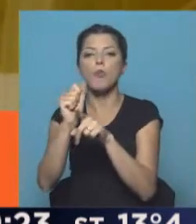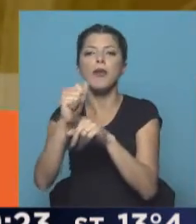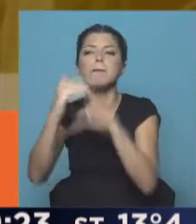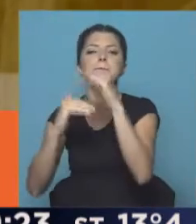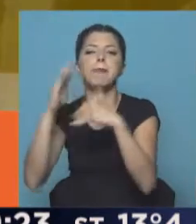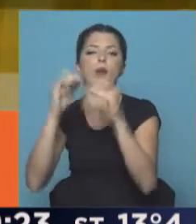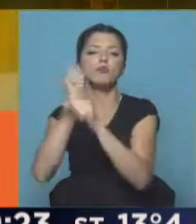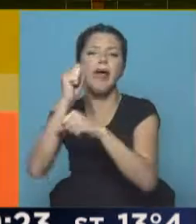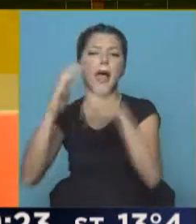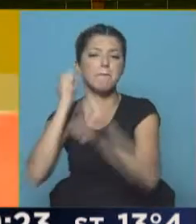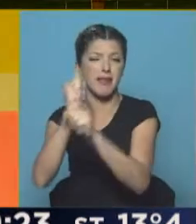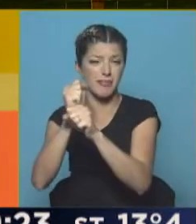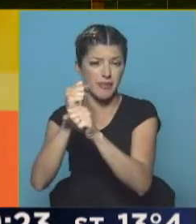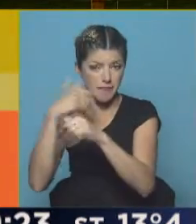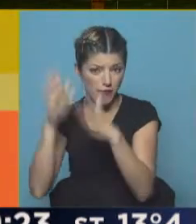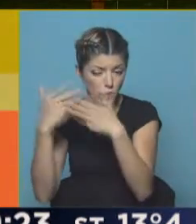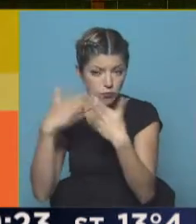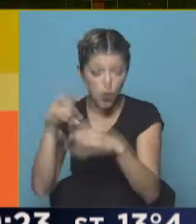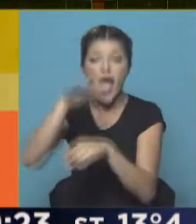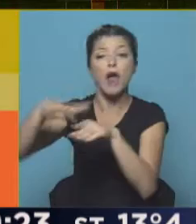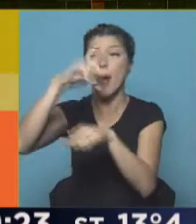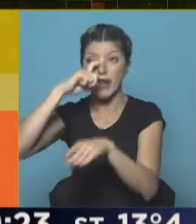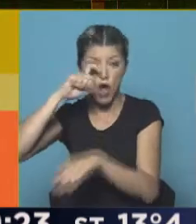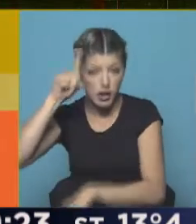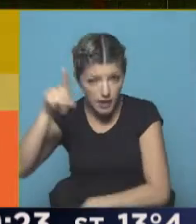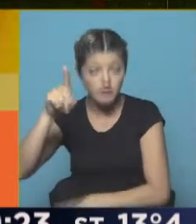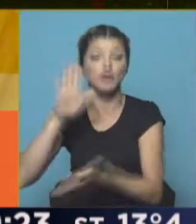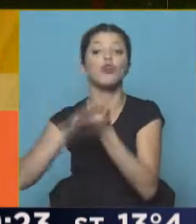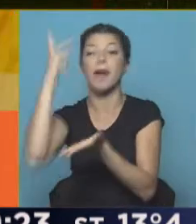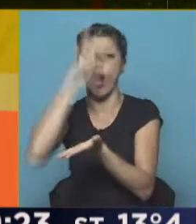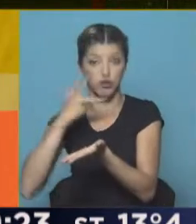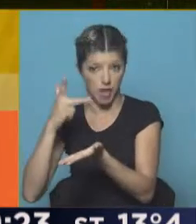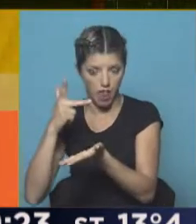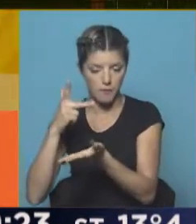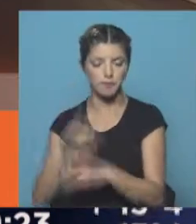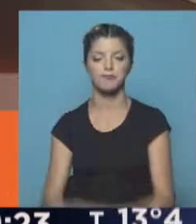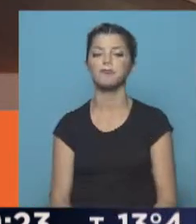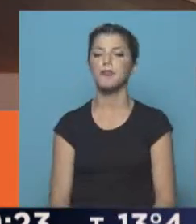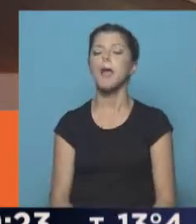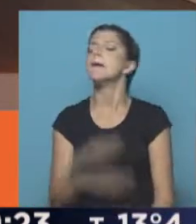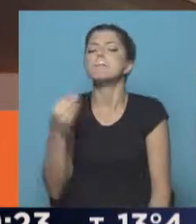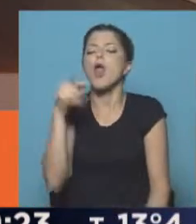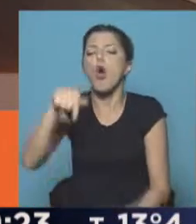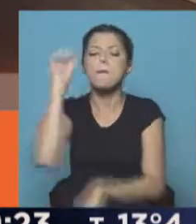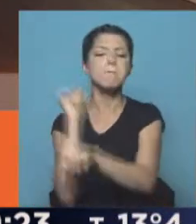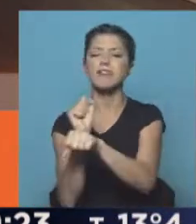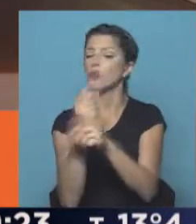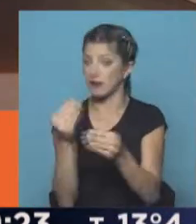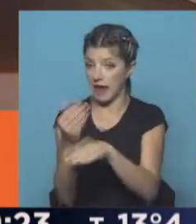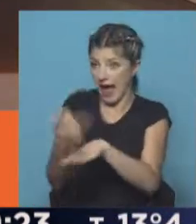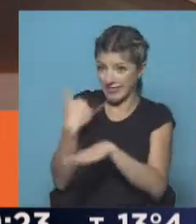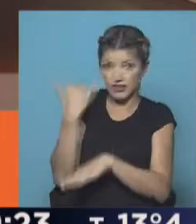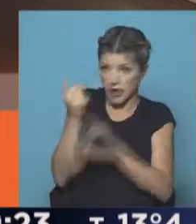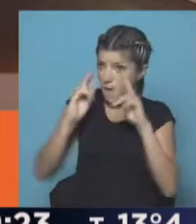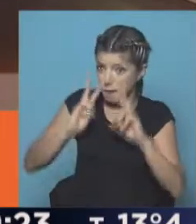en Corrientes, en Monte Caseros, un emprendimiento hotelero. Quedó detenido, ¿por qué? Porque si bien ya estaba procesado